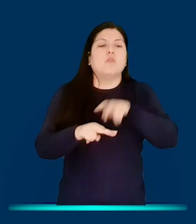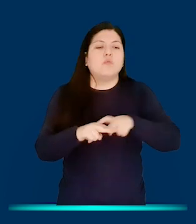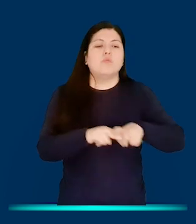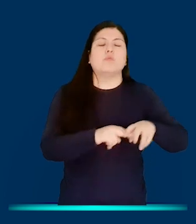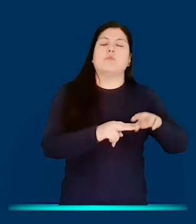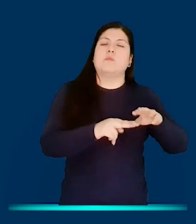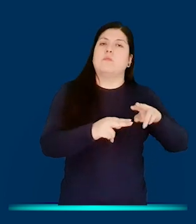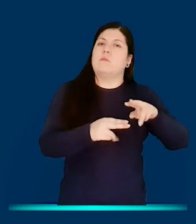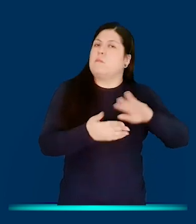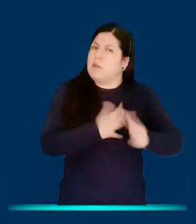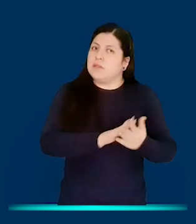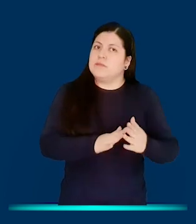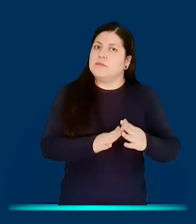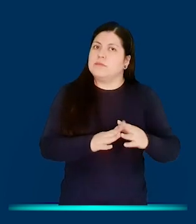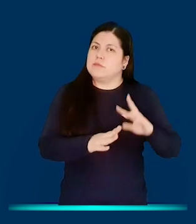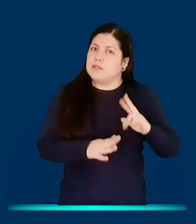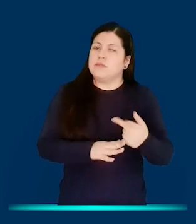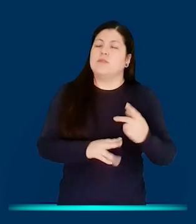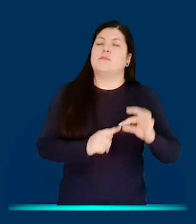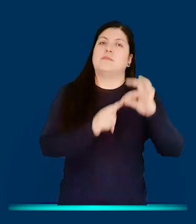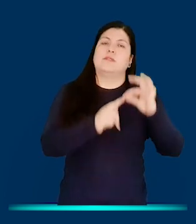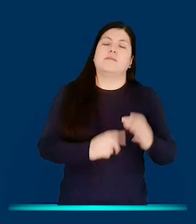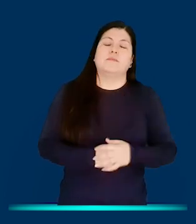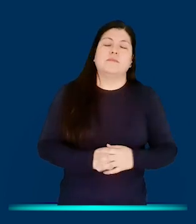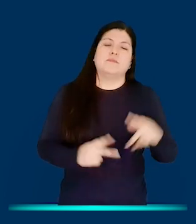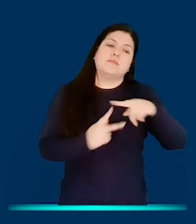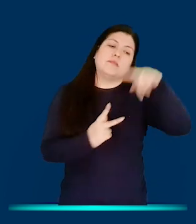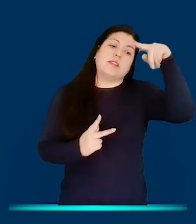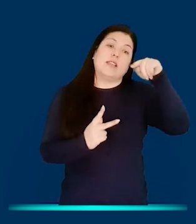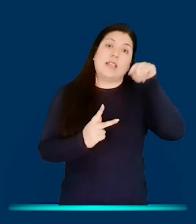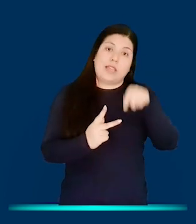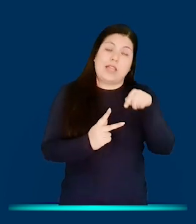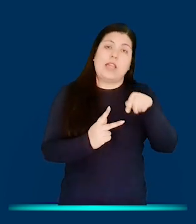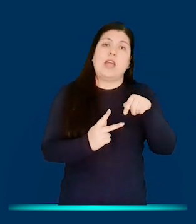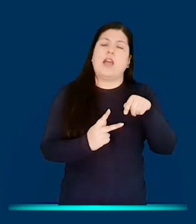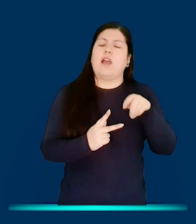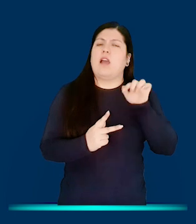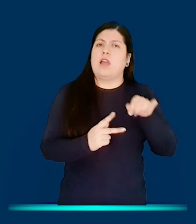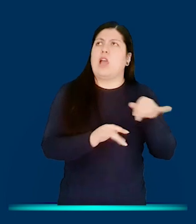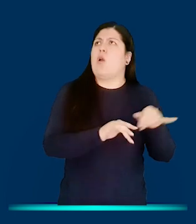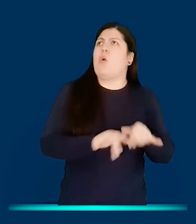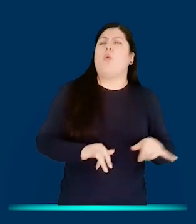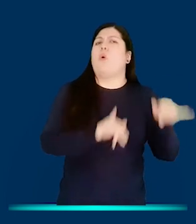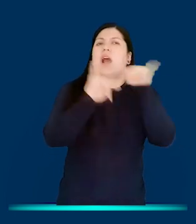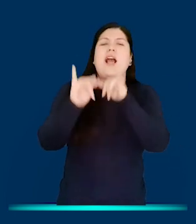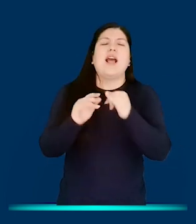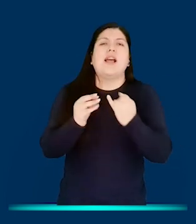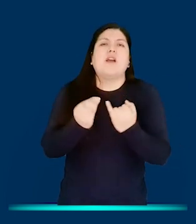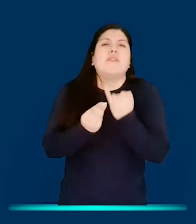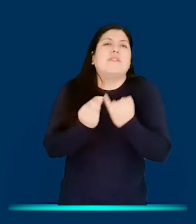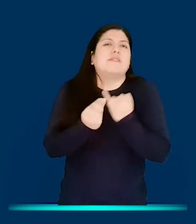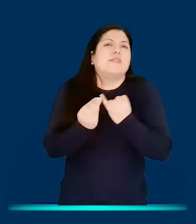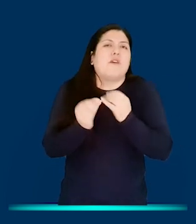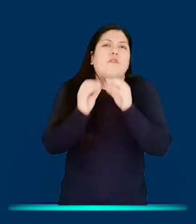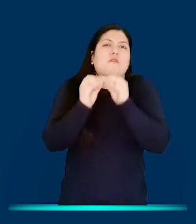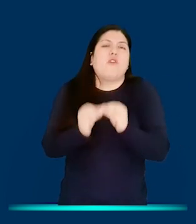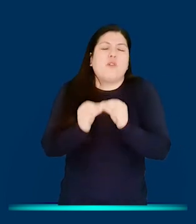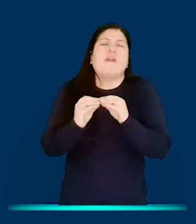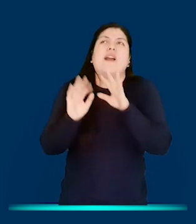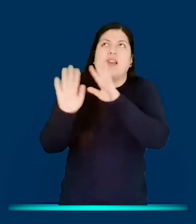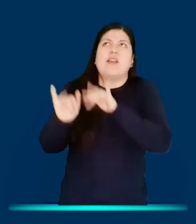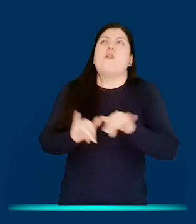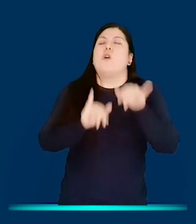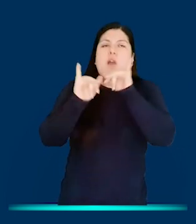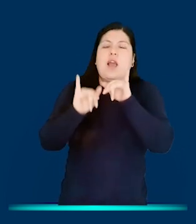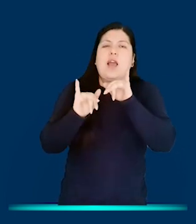las circunscripciones transitorias especiales de paz. Digamos que podríamos decir de la tarjeta electoral que conserva el mismo diseño para las